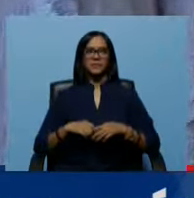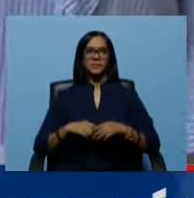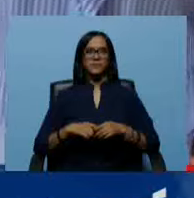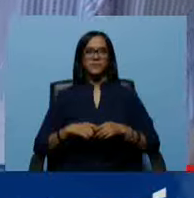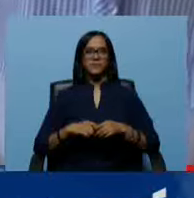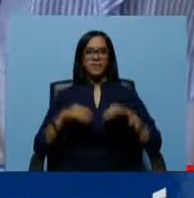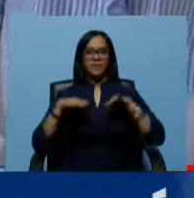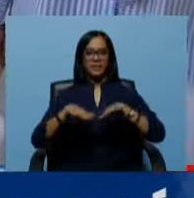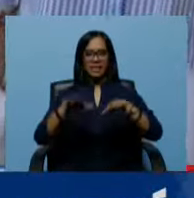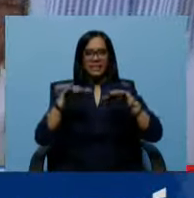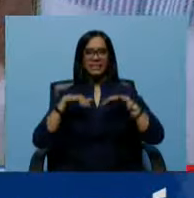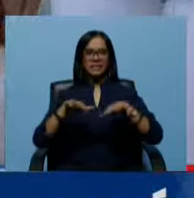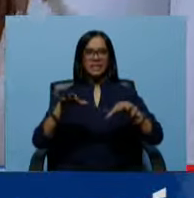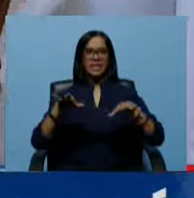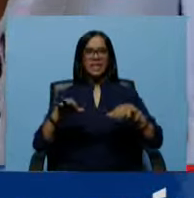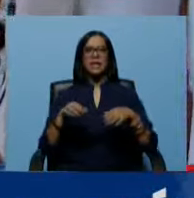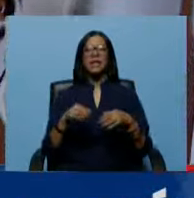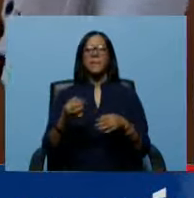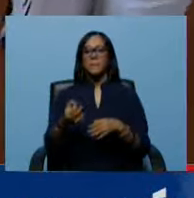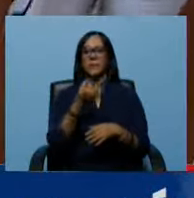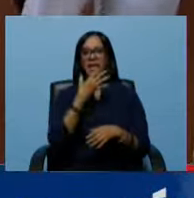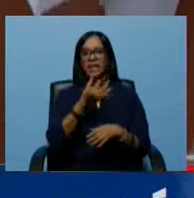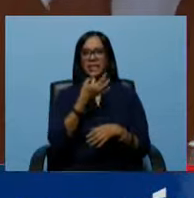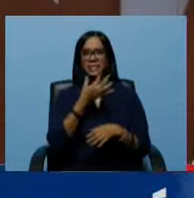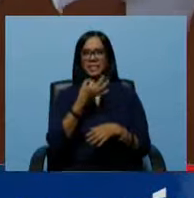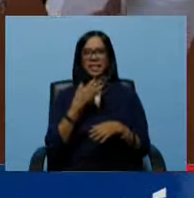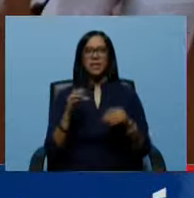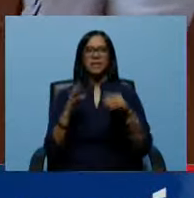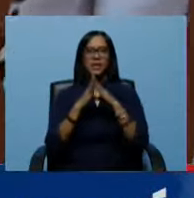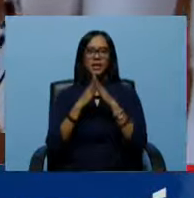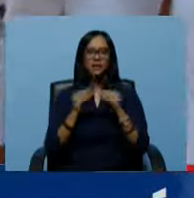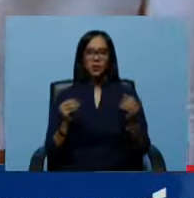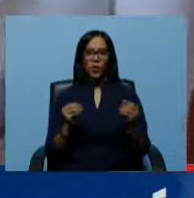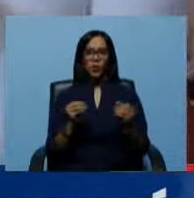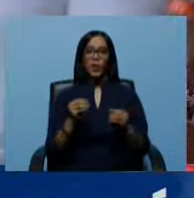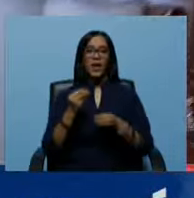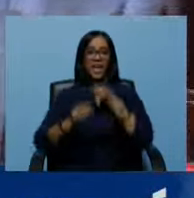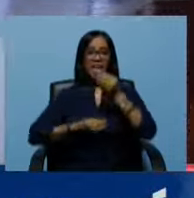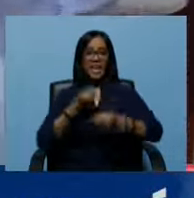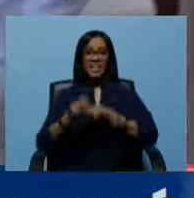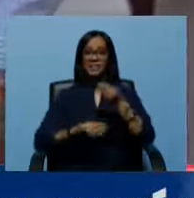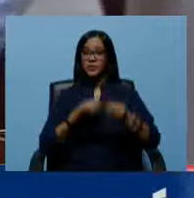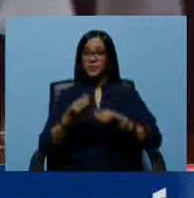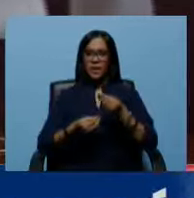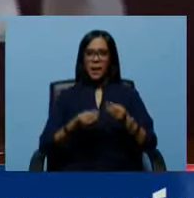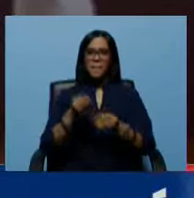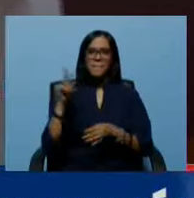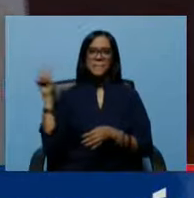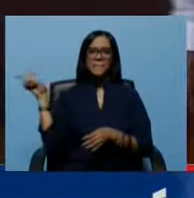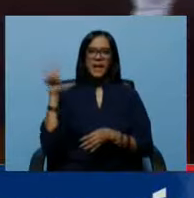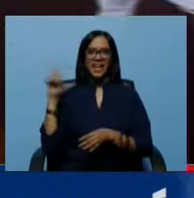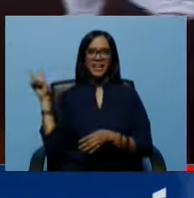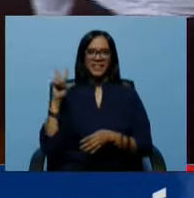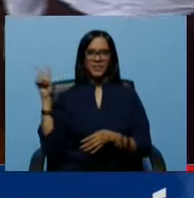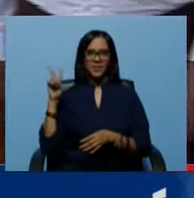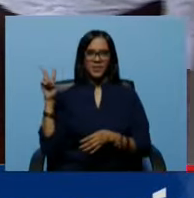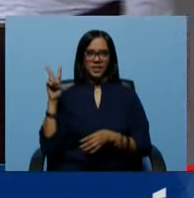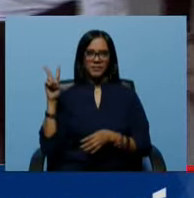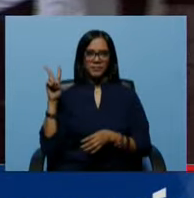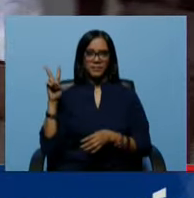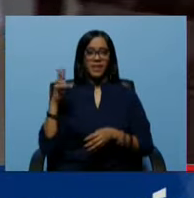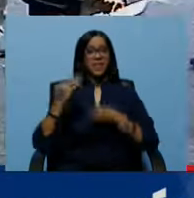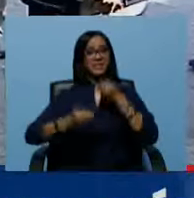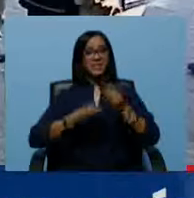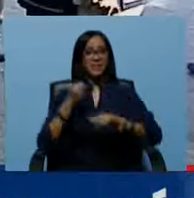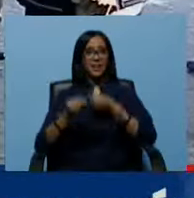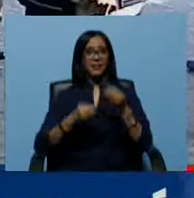textiles, medicina y todo Made in Venezuela. Y si es hecho en